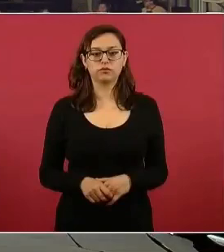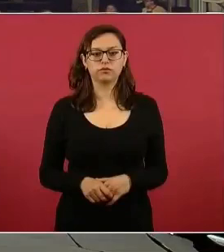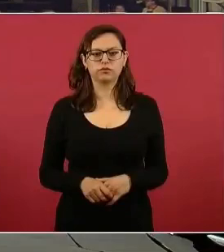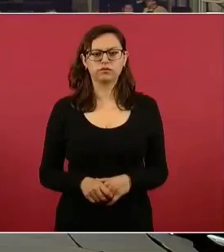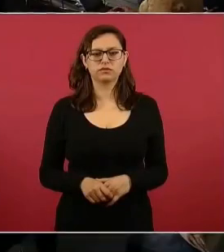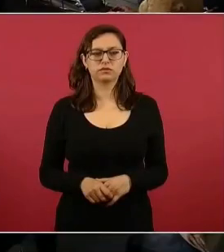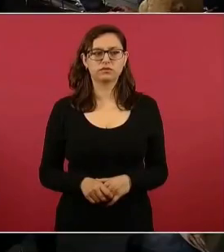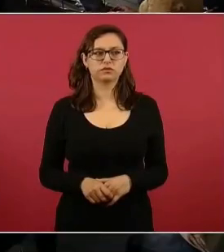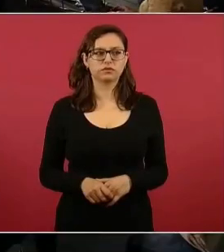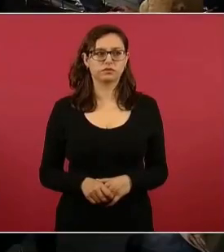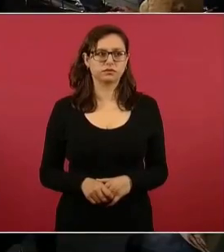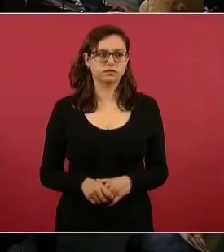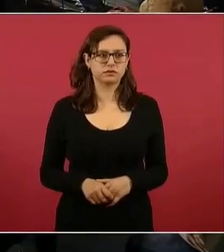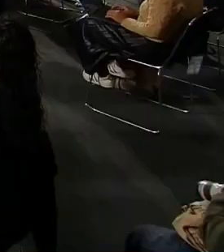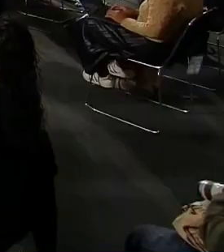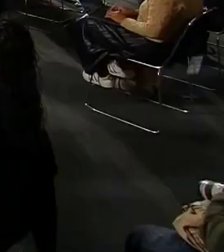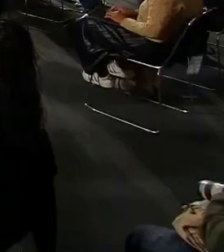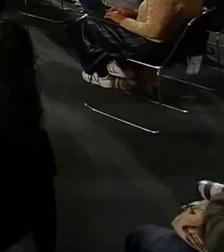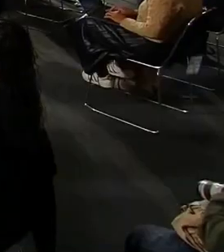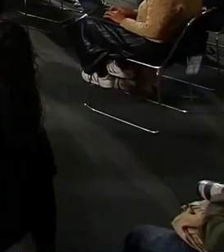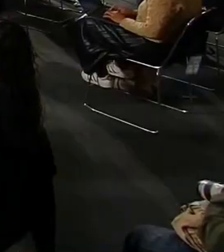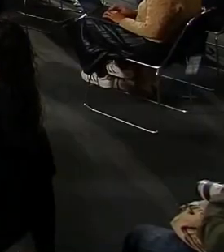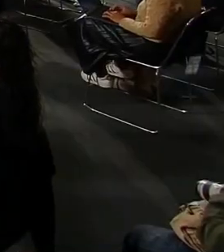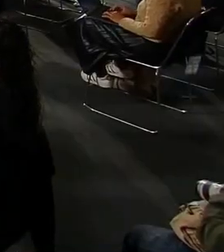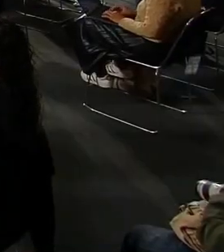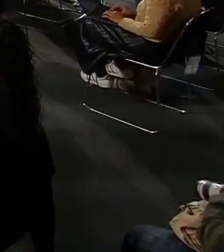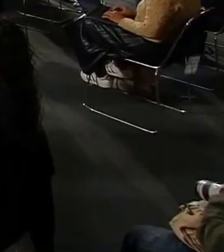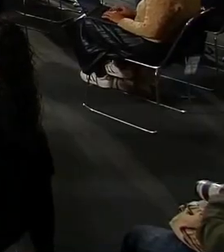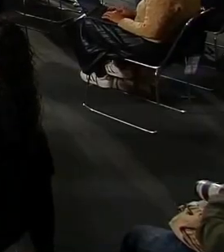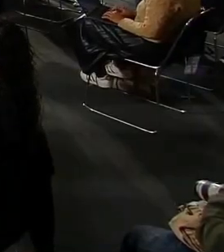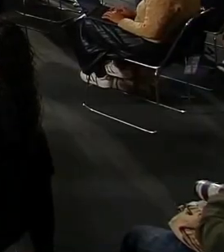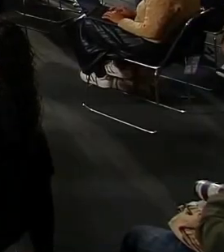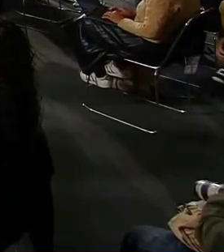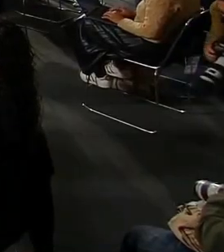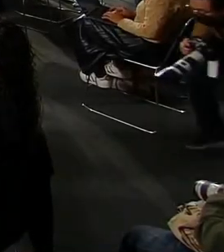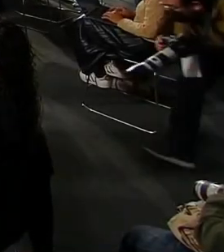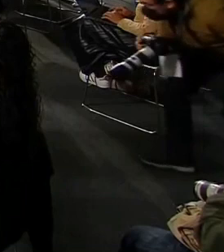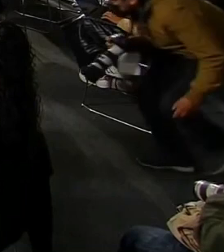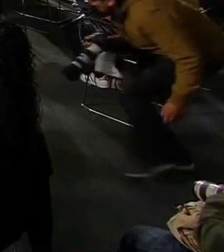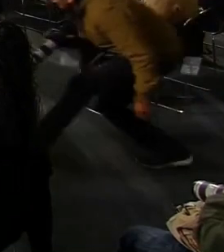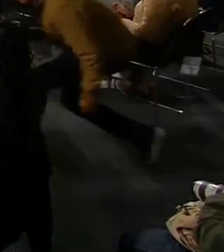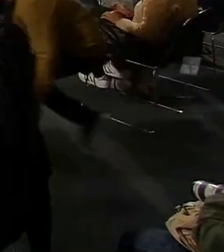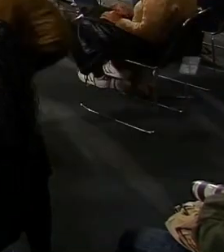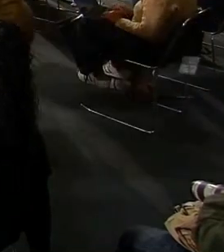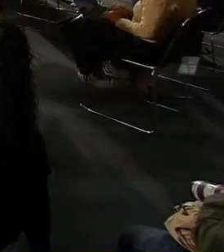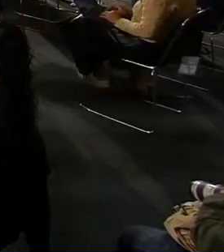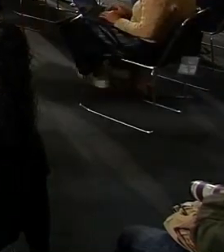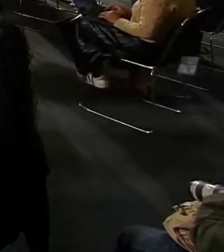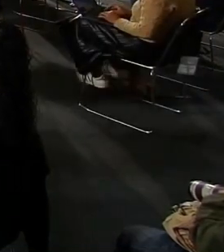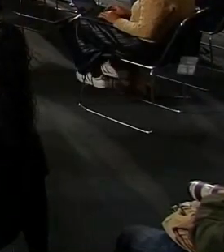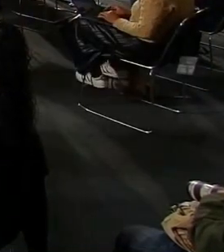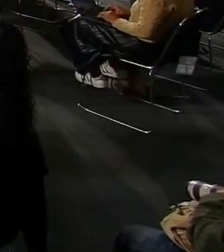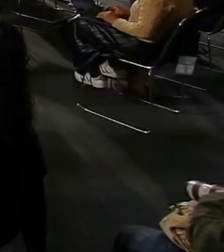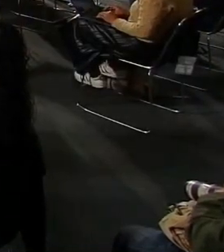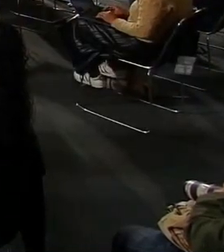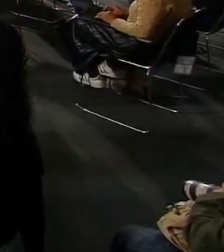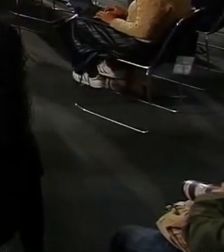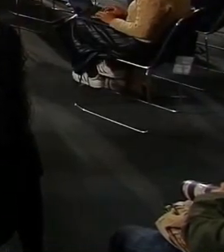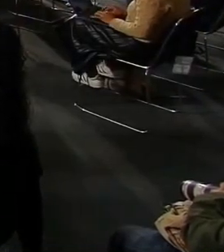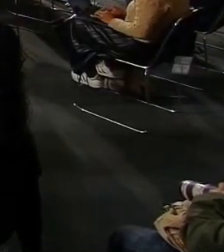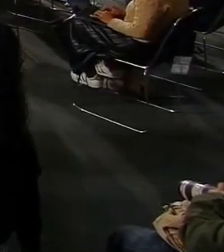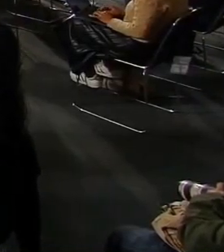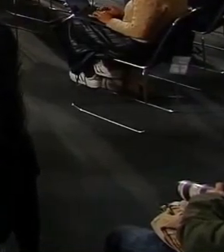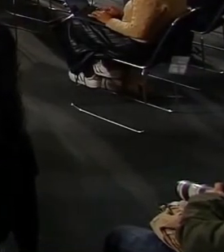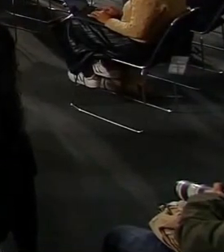Buenos días, señor presidente. Eduardo Esquivel Ancona, SDP Noticias. Mi primera pregunta es